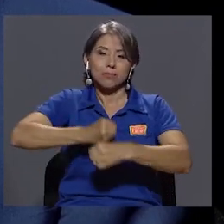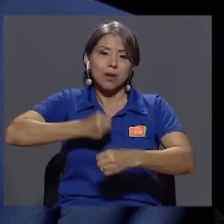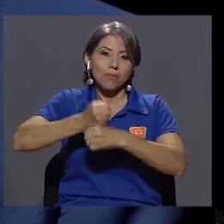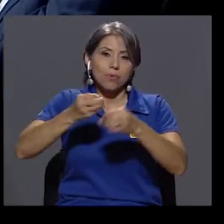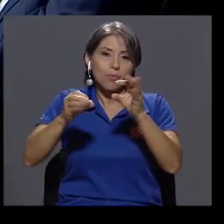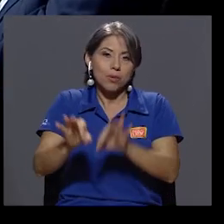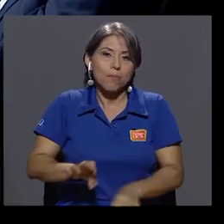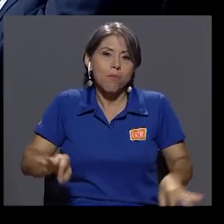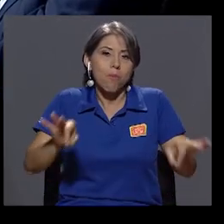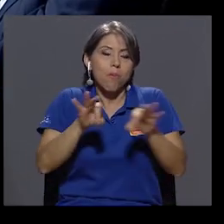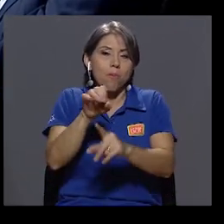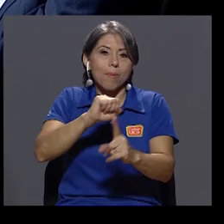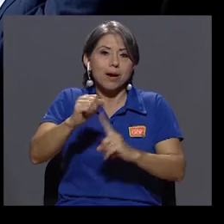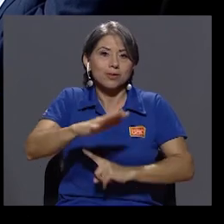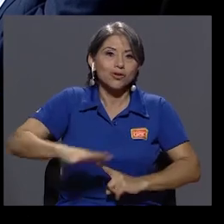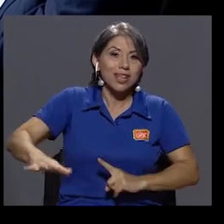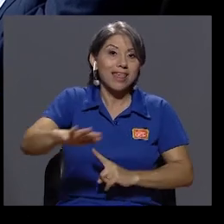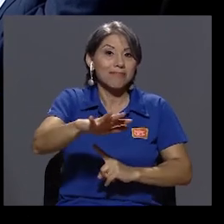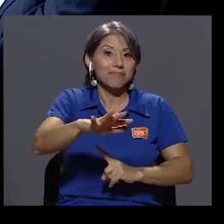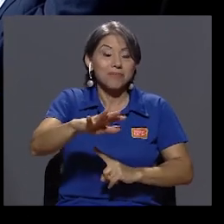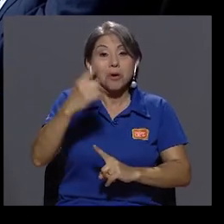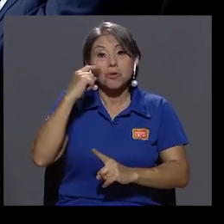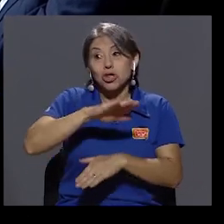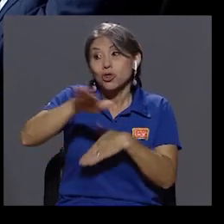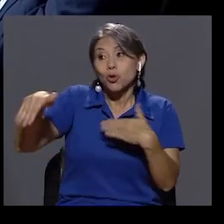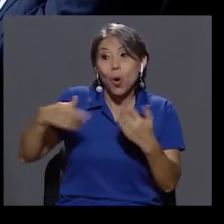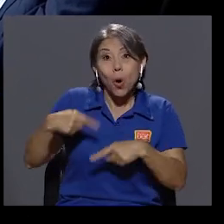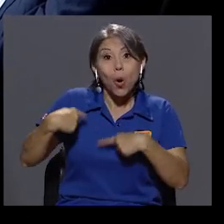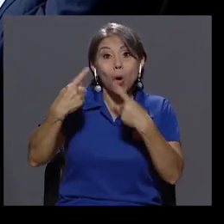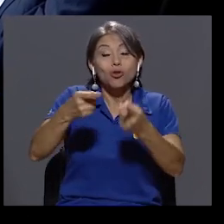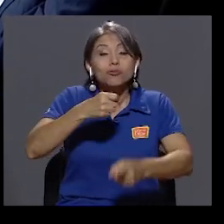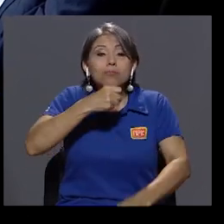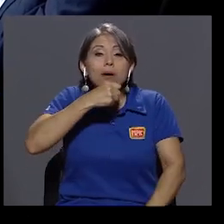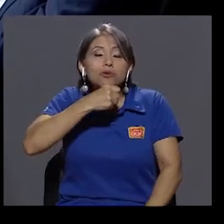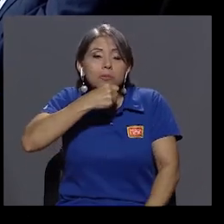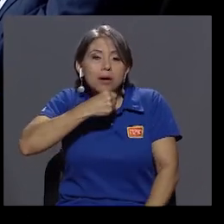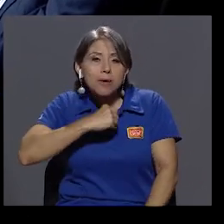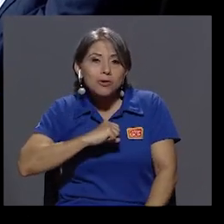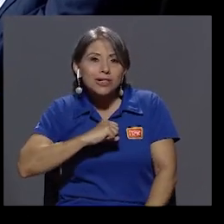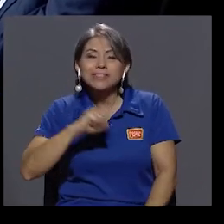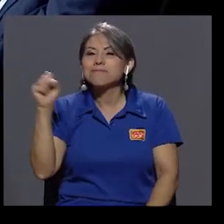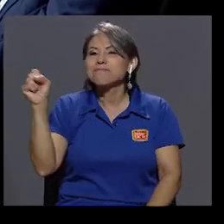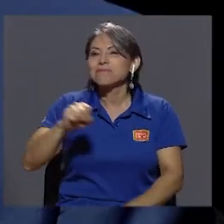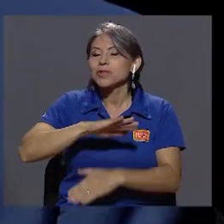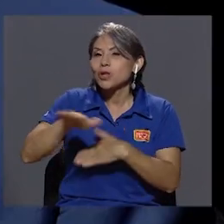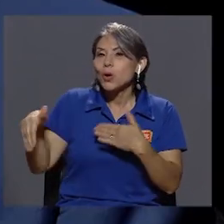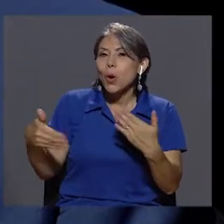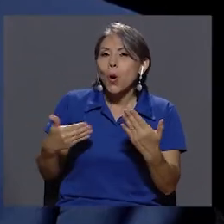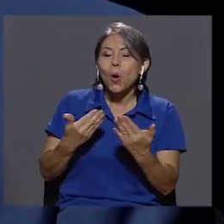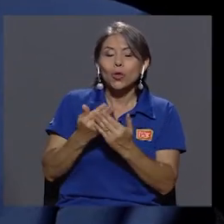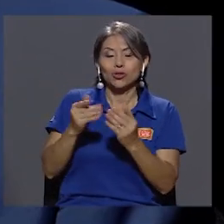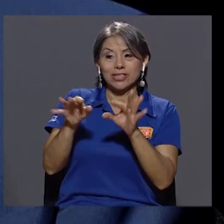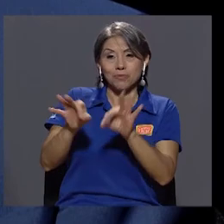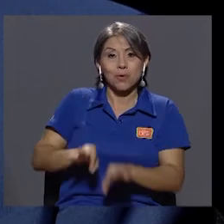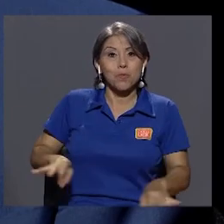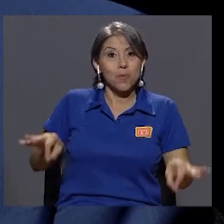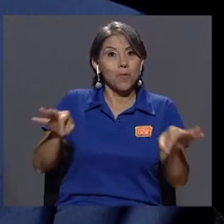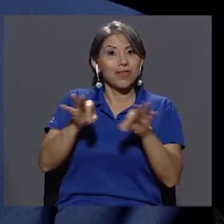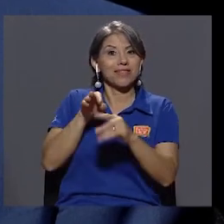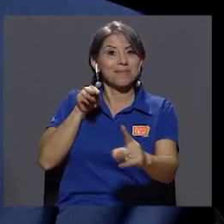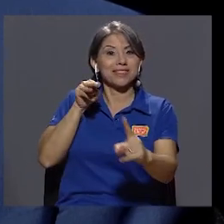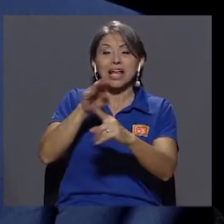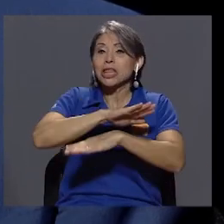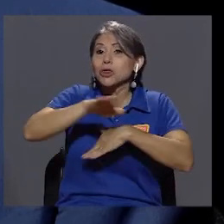muy importante para la sociedad que al final todos vamos para mayores todos eso es muy importante ese mensaje final de que